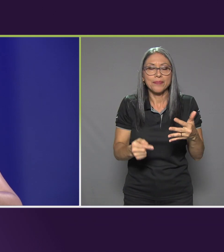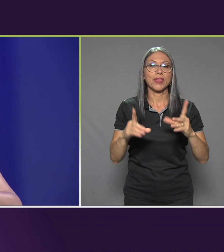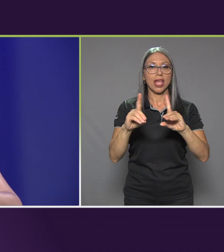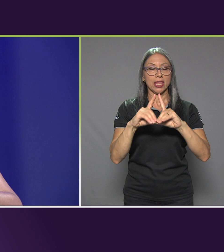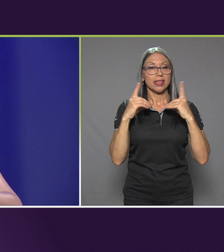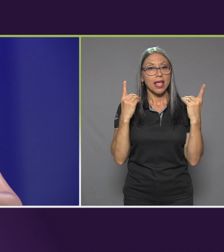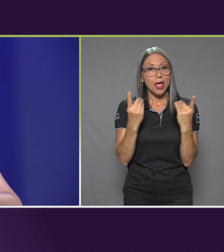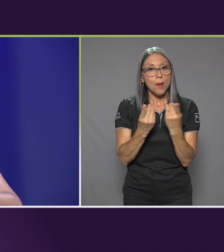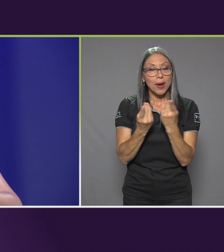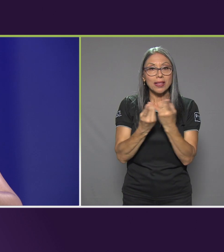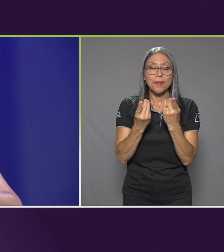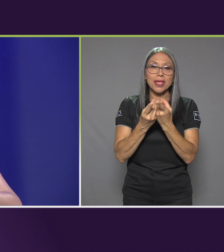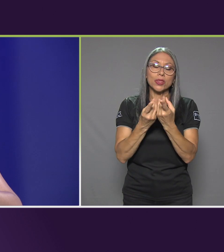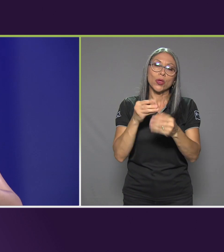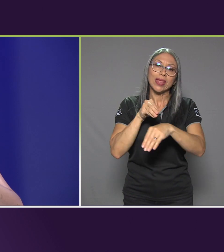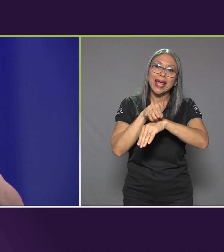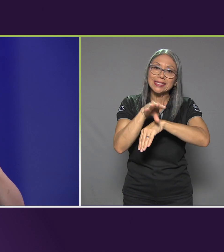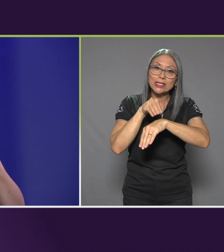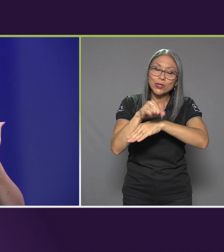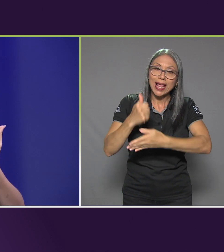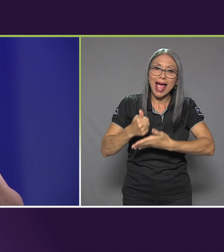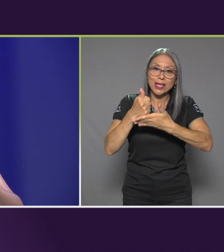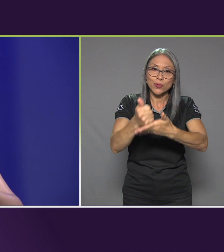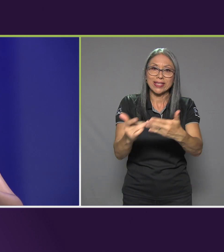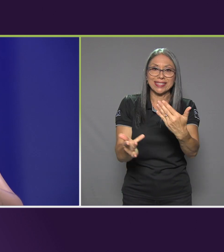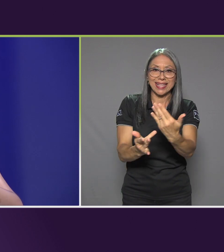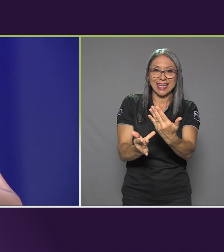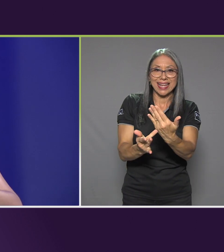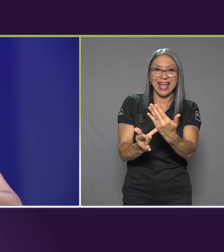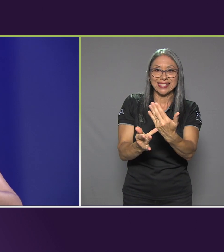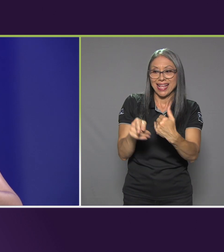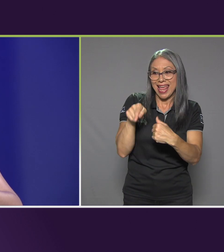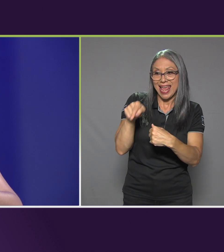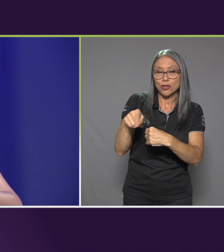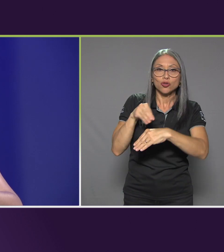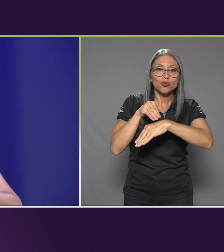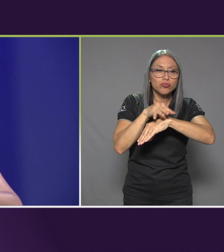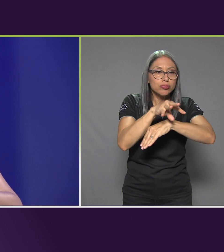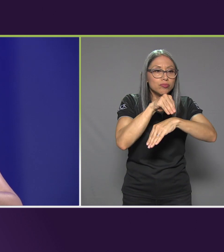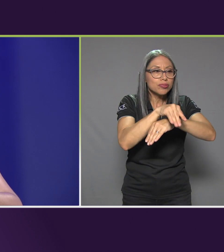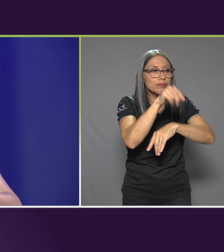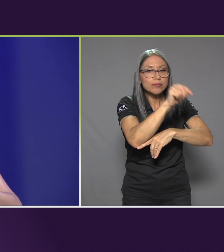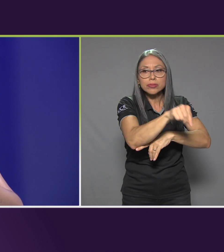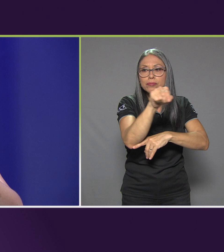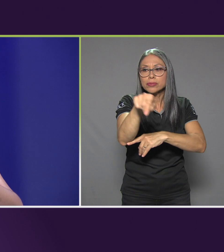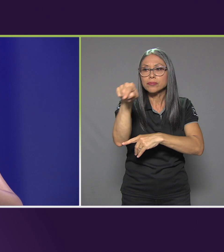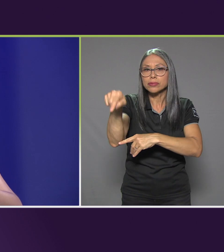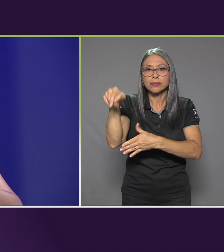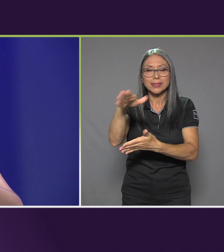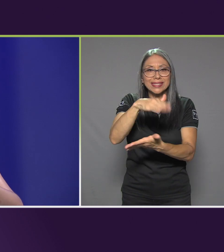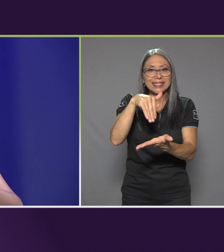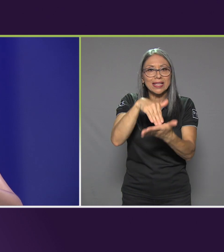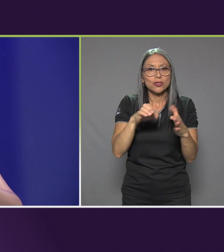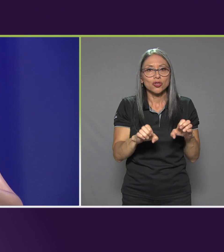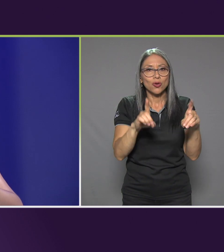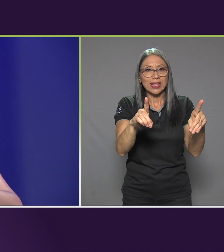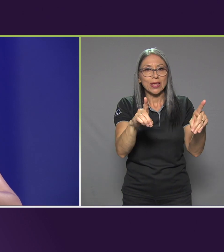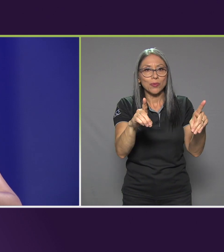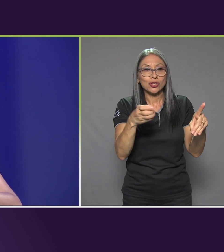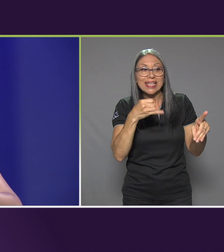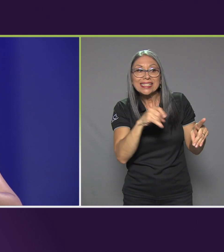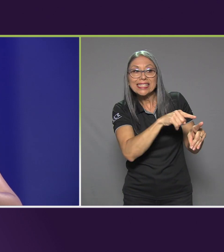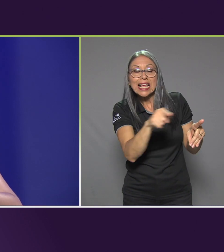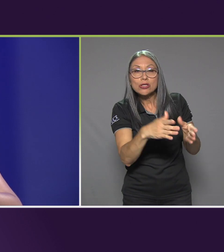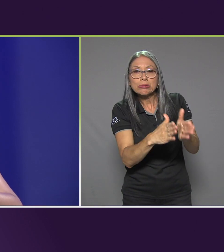de Asesoría en Ayudas Técnicas también brinda pues una asesoría directa a los centros educativos cuando hay solicitudes para que los estudiantes